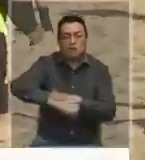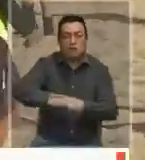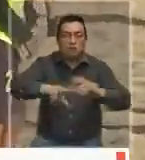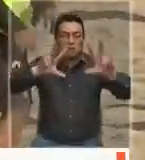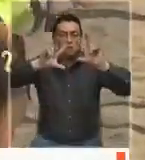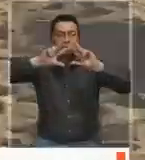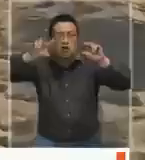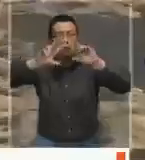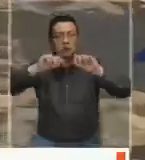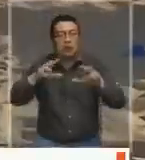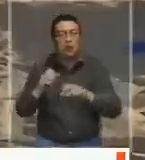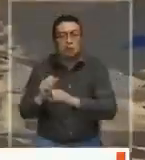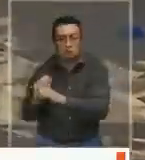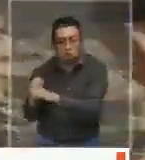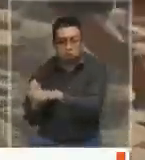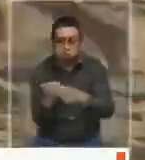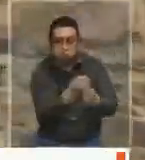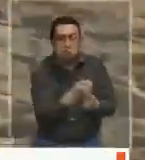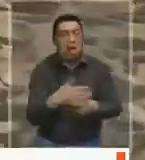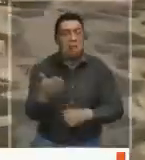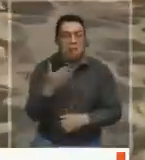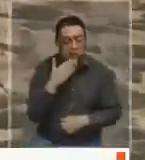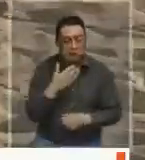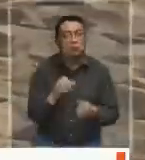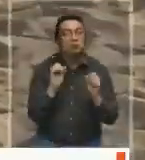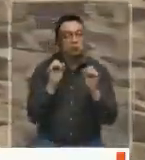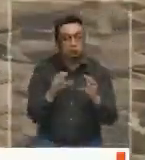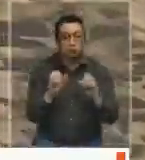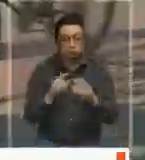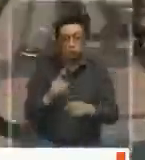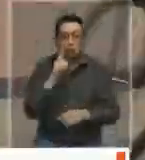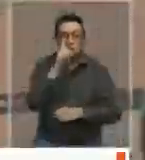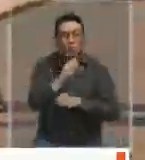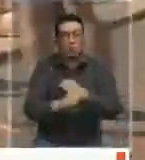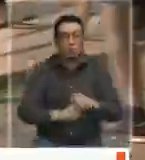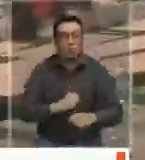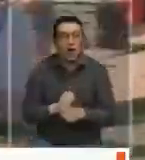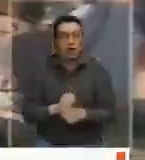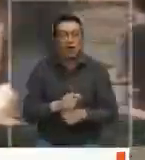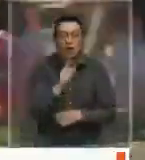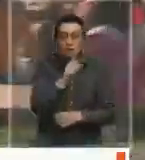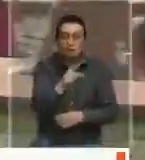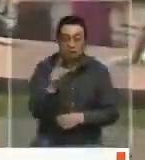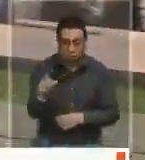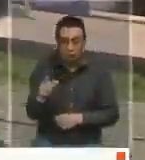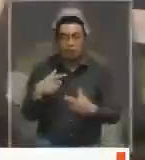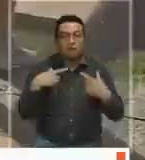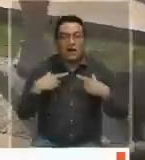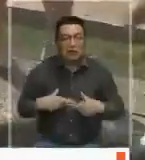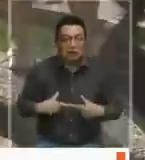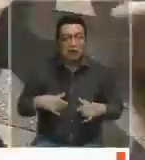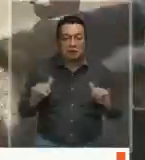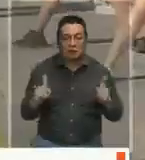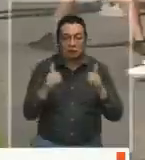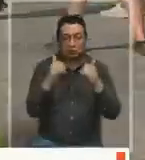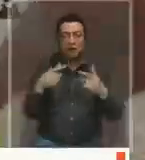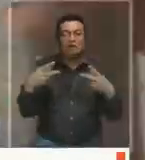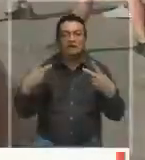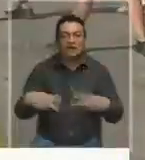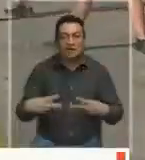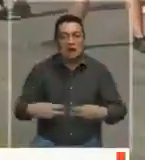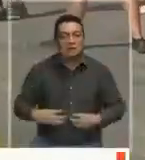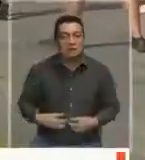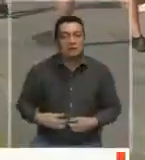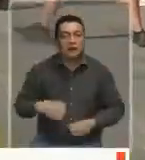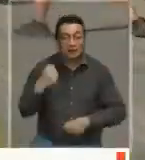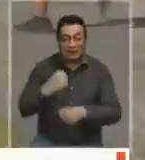solo algunos de los deportes y talleres que serán instruidos durante todo el verano para aquellos que disfruten de sus vacaciones en Viña del Mar. Estamos